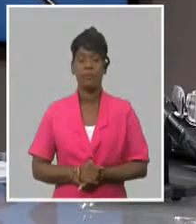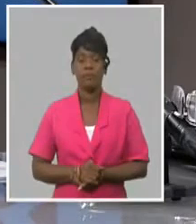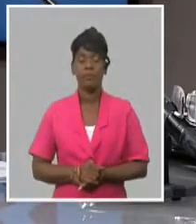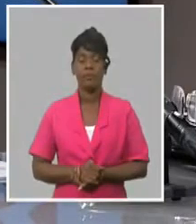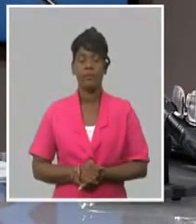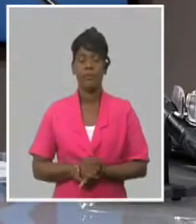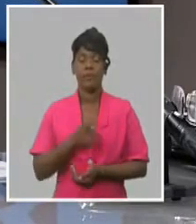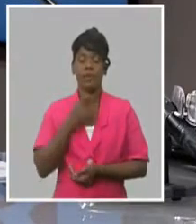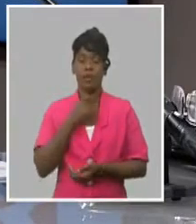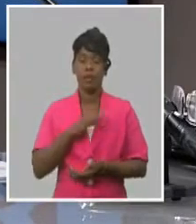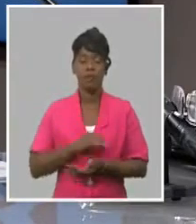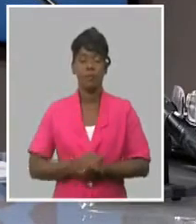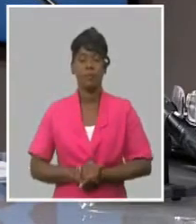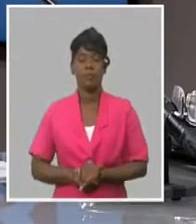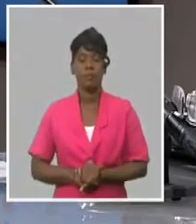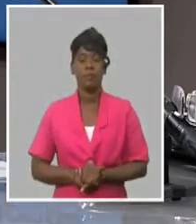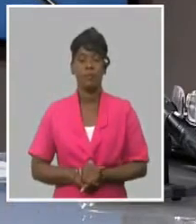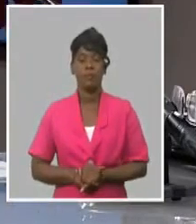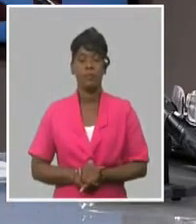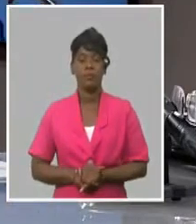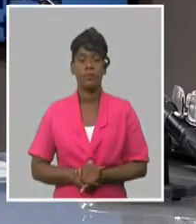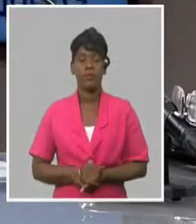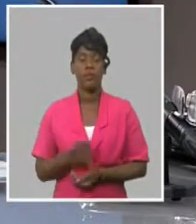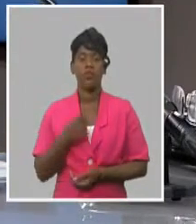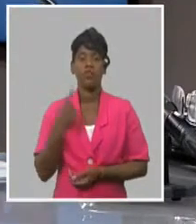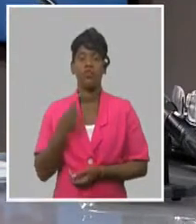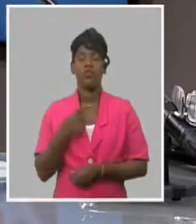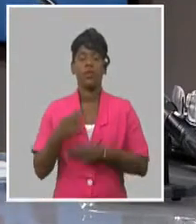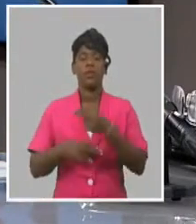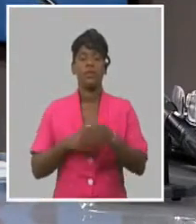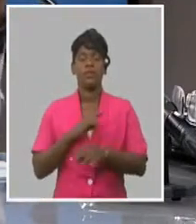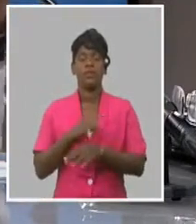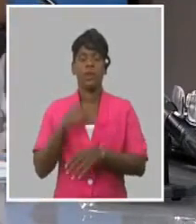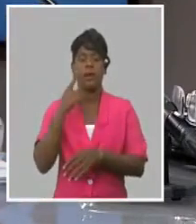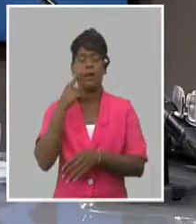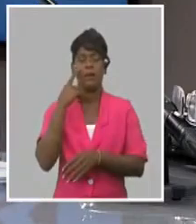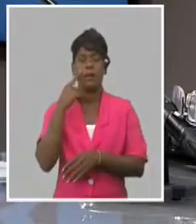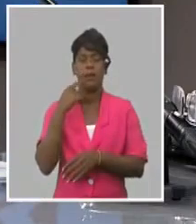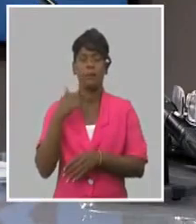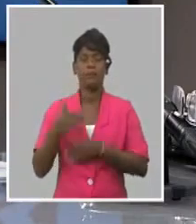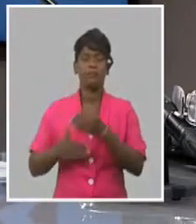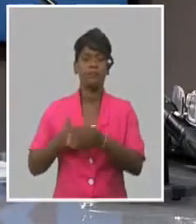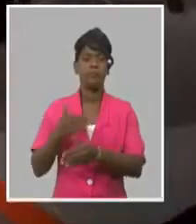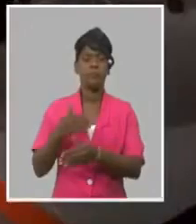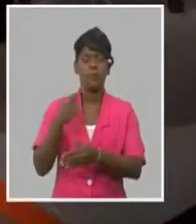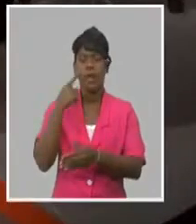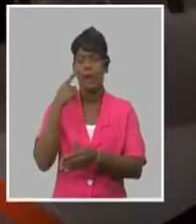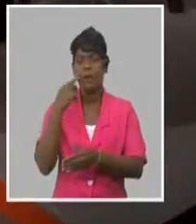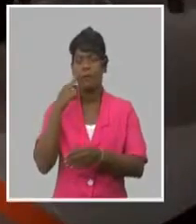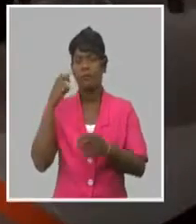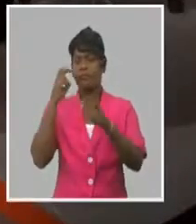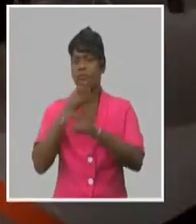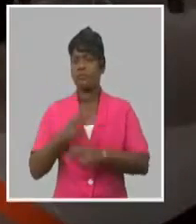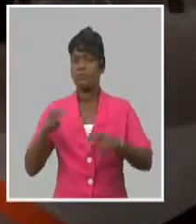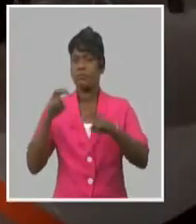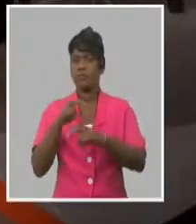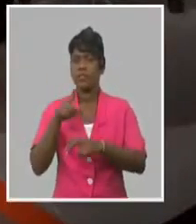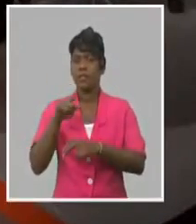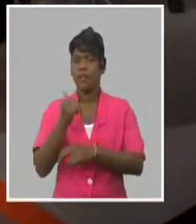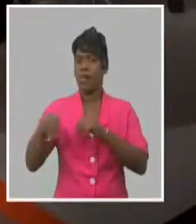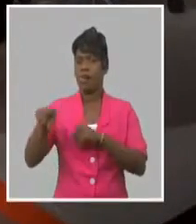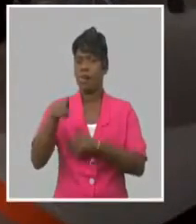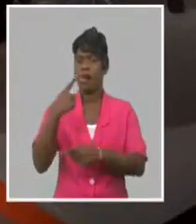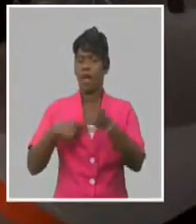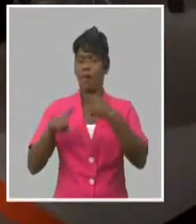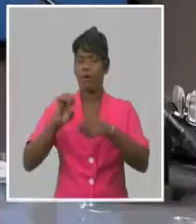Mira. Se le han venido haciendo un grupo cosa importante al sistema empresarial y son insuficientes. Habría que demorarse un poquito